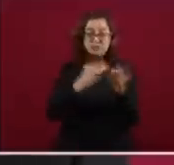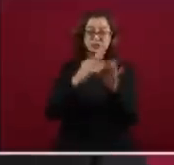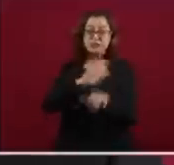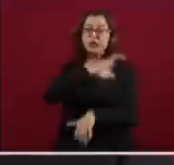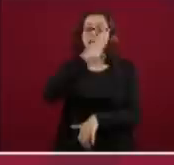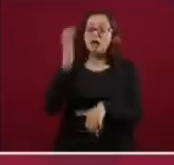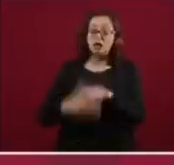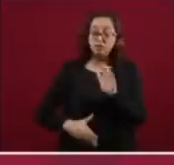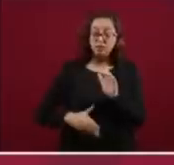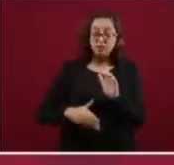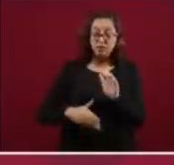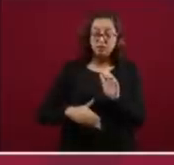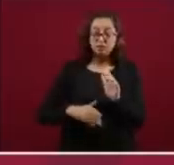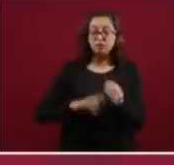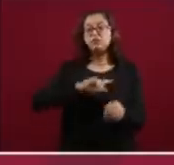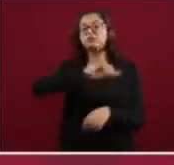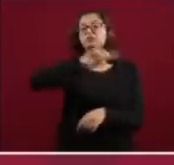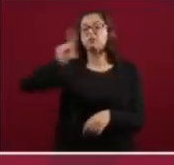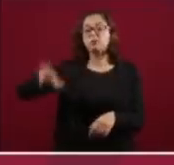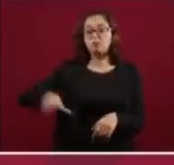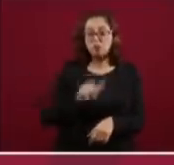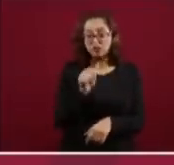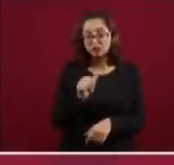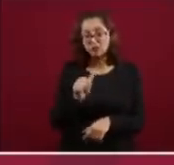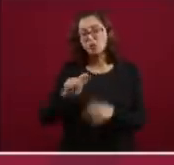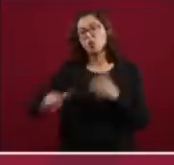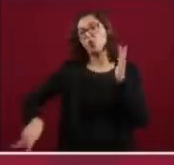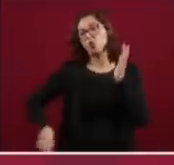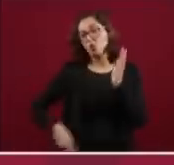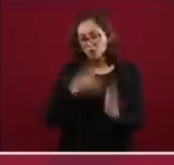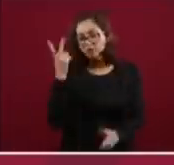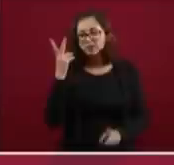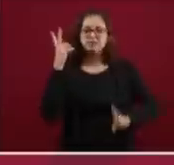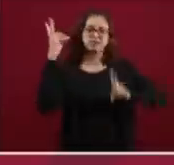a la revisión de obras